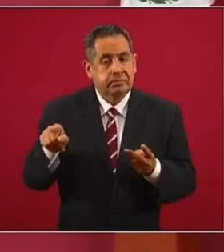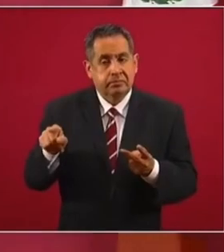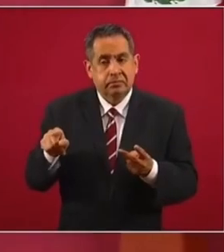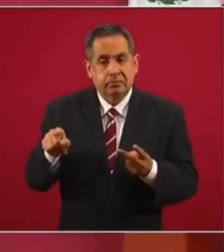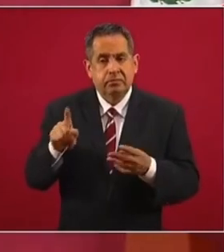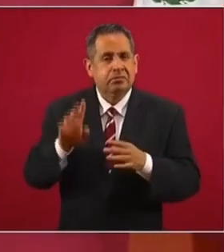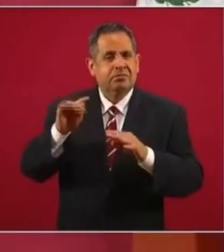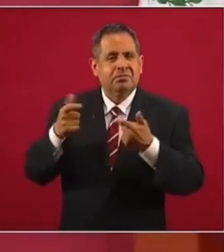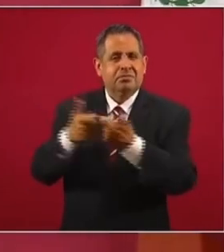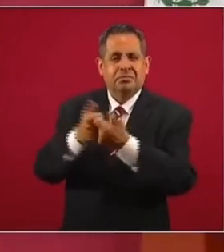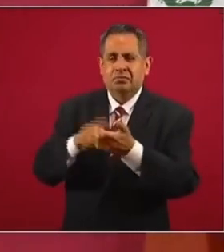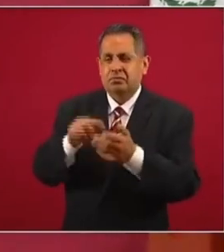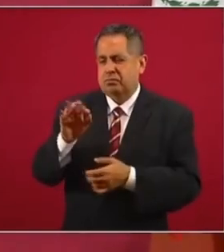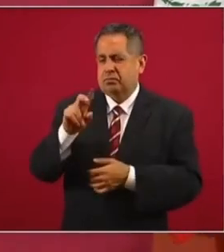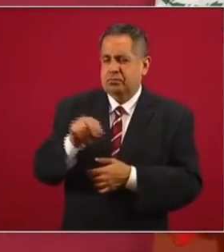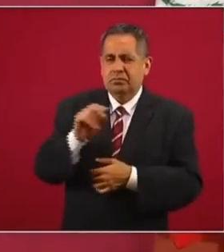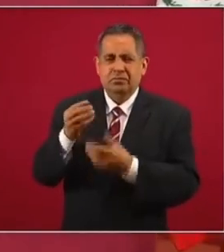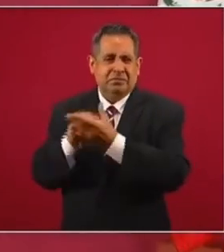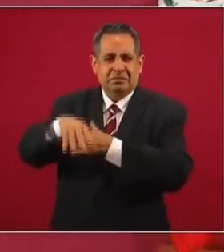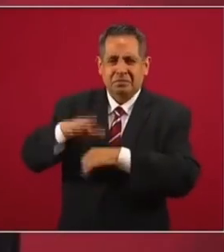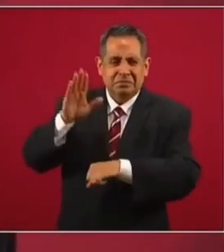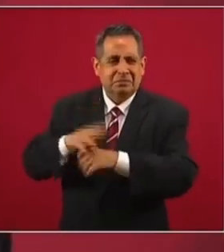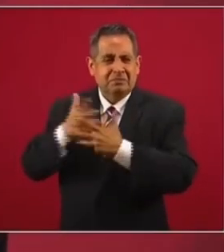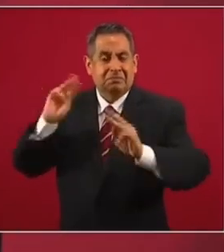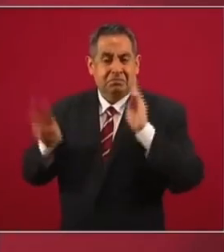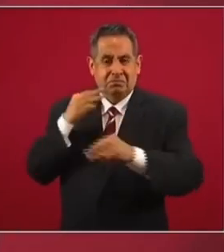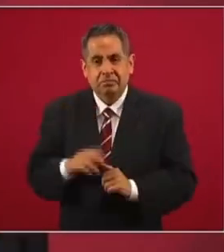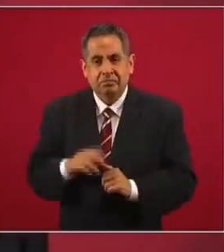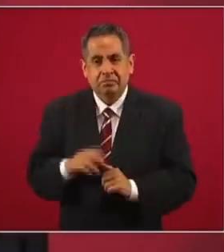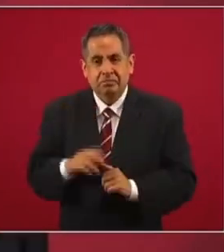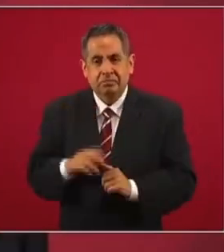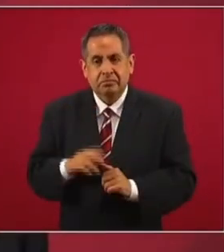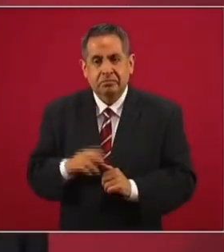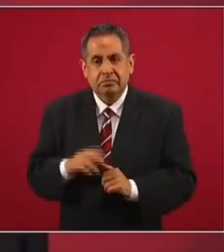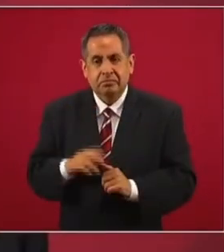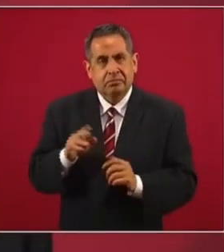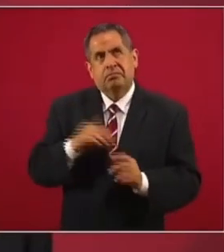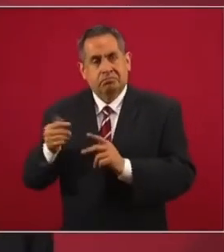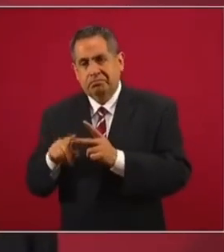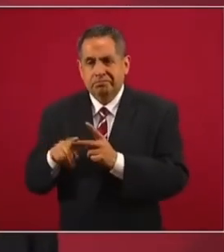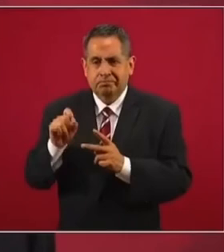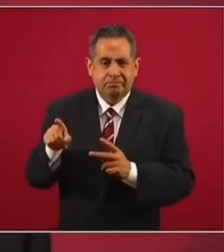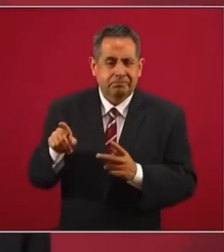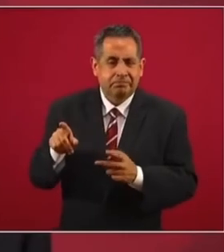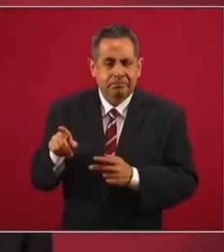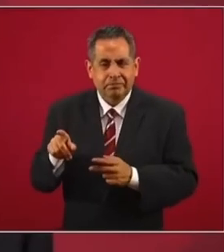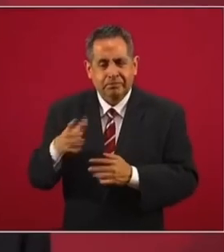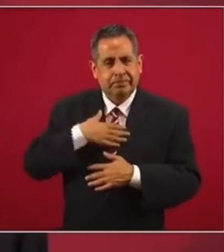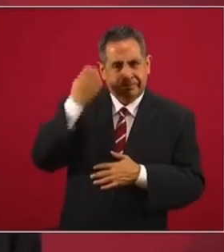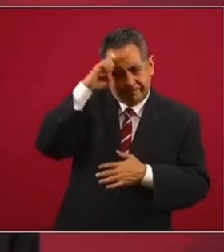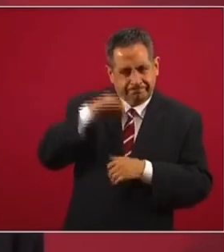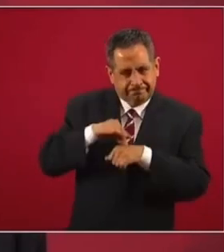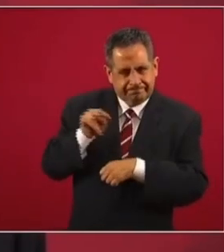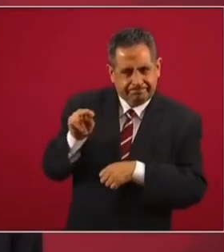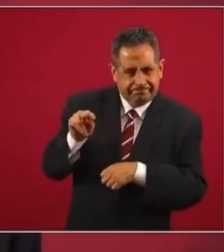Es un fondo de inversiones, es el fondo de inversiones más grande del mundo. Y por otro lado, pues en mi